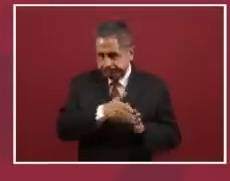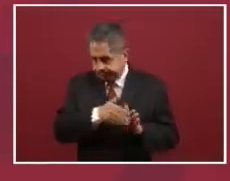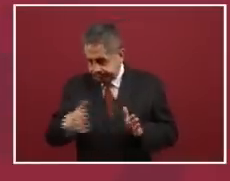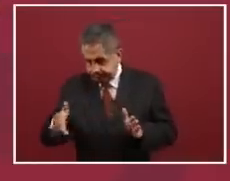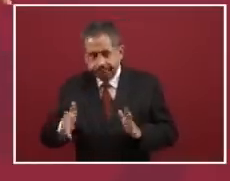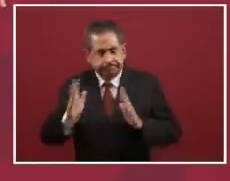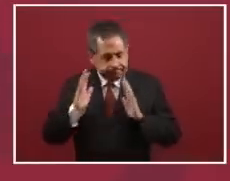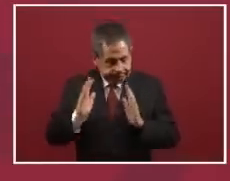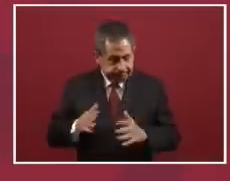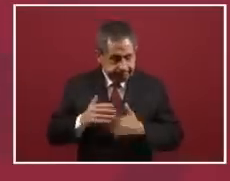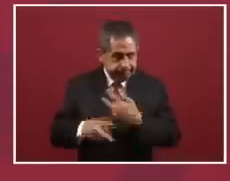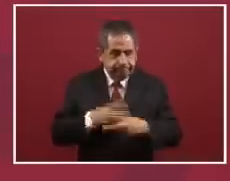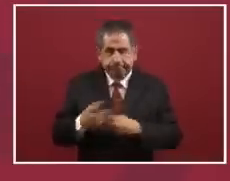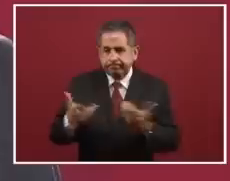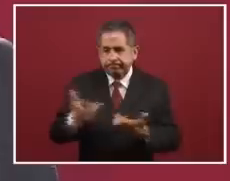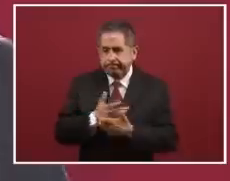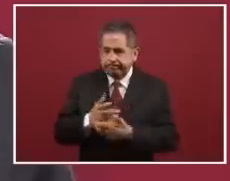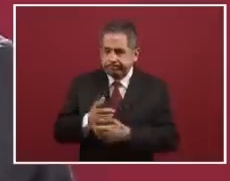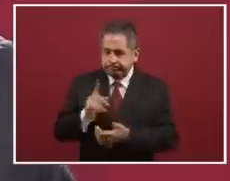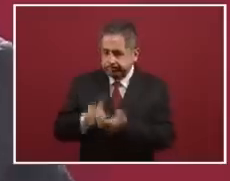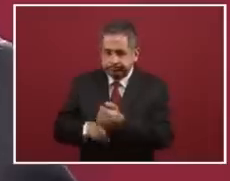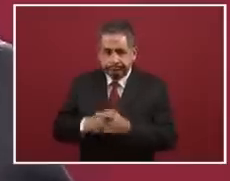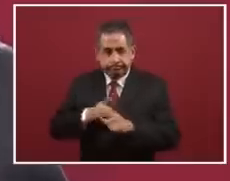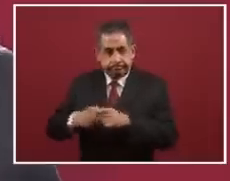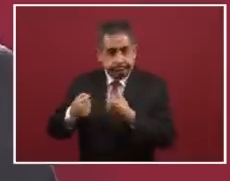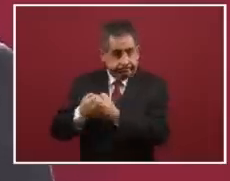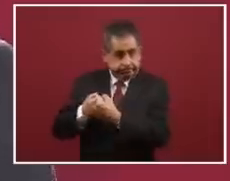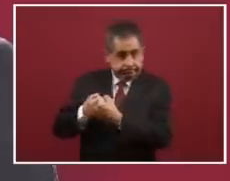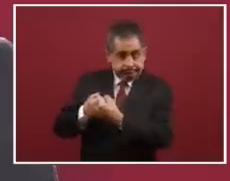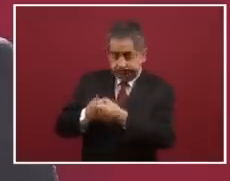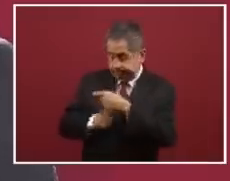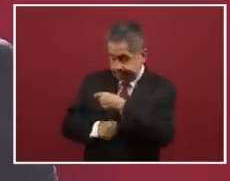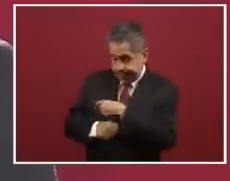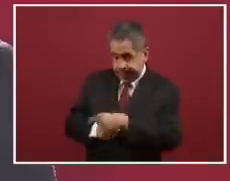para actuar en toda la frontera